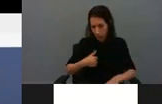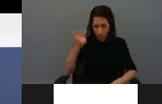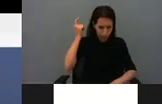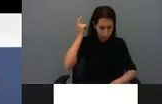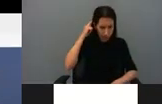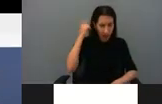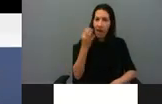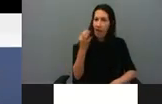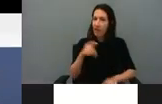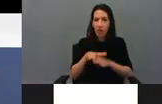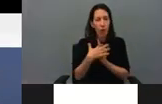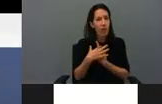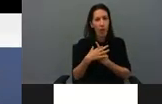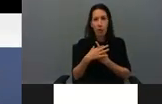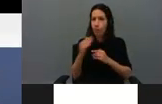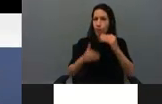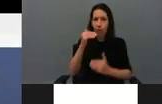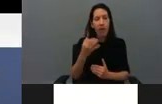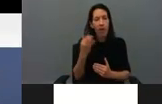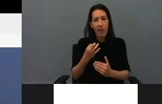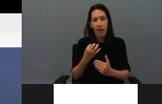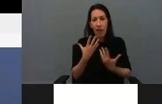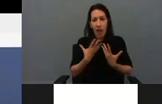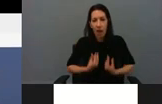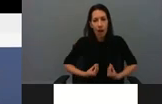que superar mi situación y estado de ánimo.